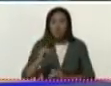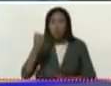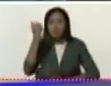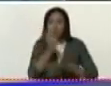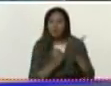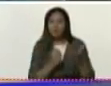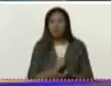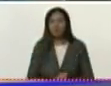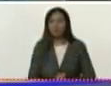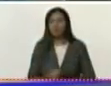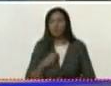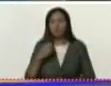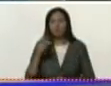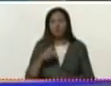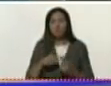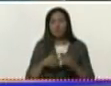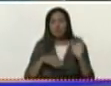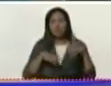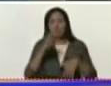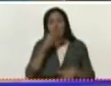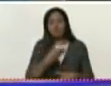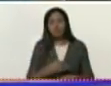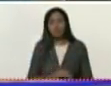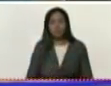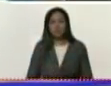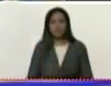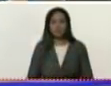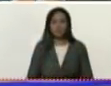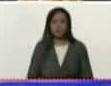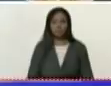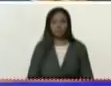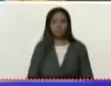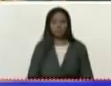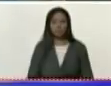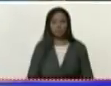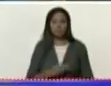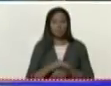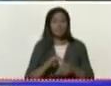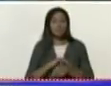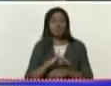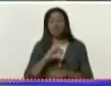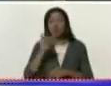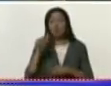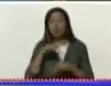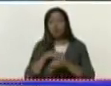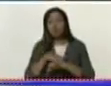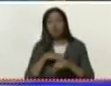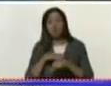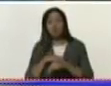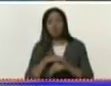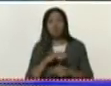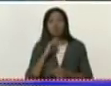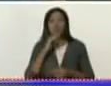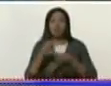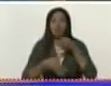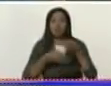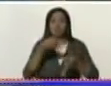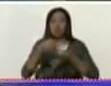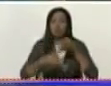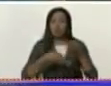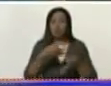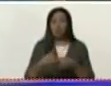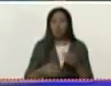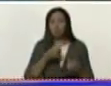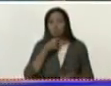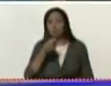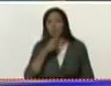En esa oportunidad, que el 14 de diciembre, el ministro Jorge Rodríguez hizo esta exposición.